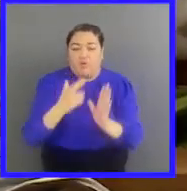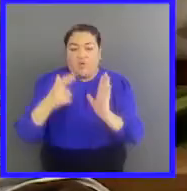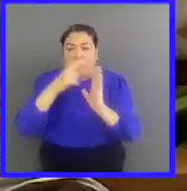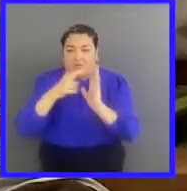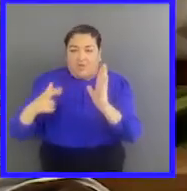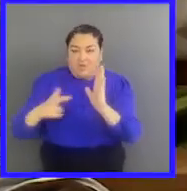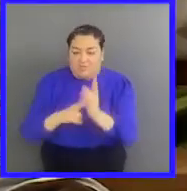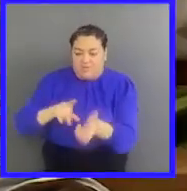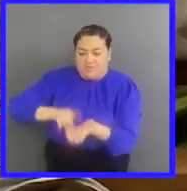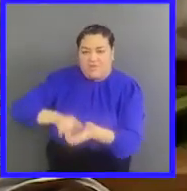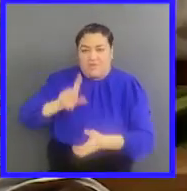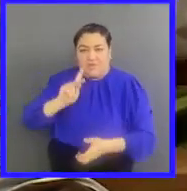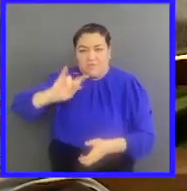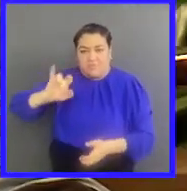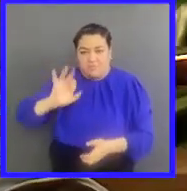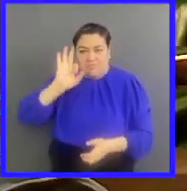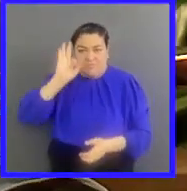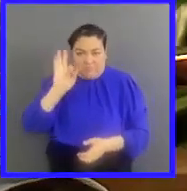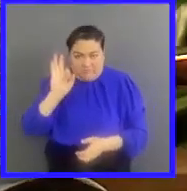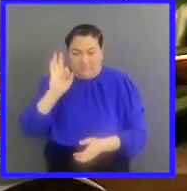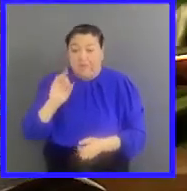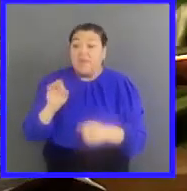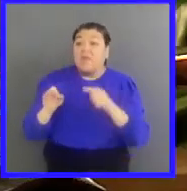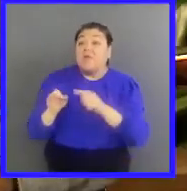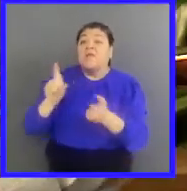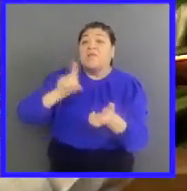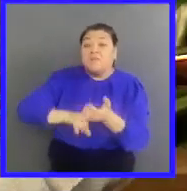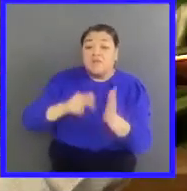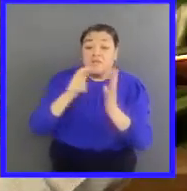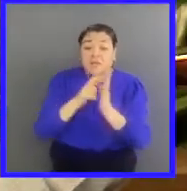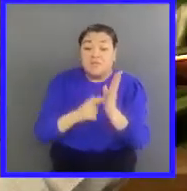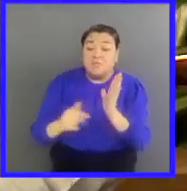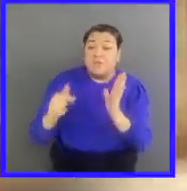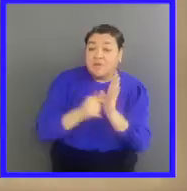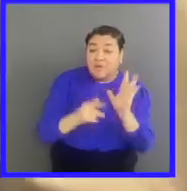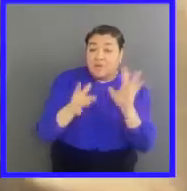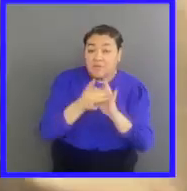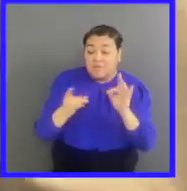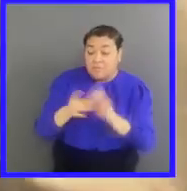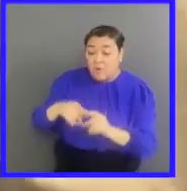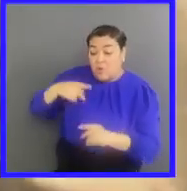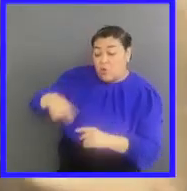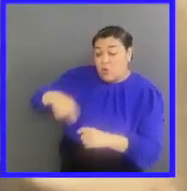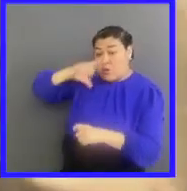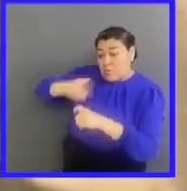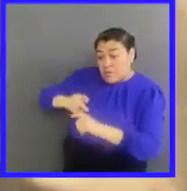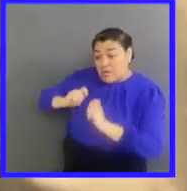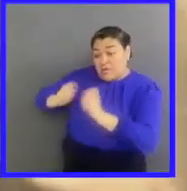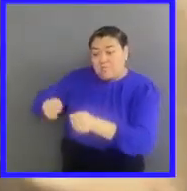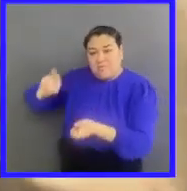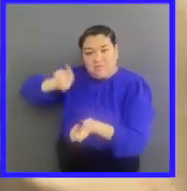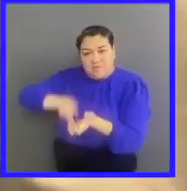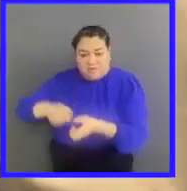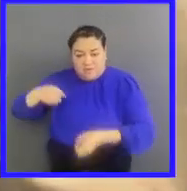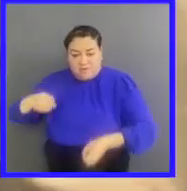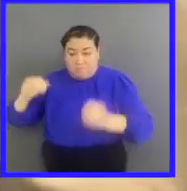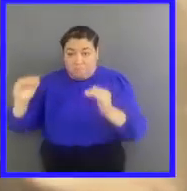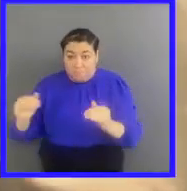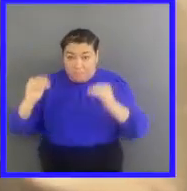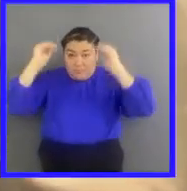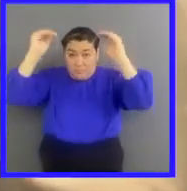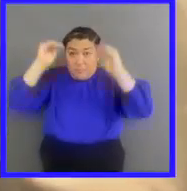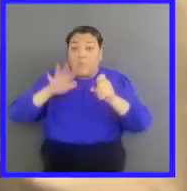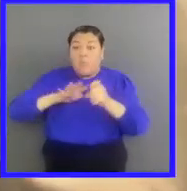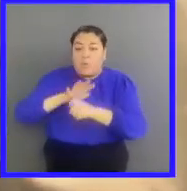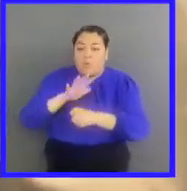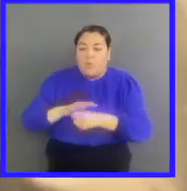la Federación. Ahí se precisa que una de las sedes que pertenecen a la estructura del Alto Tribunal es precisamente la Dirección General